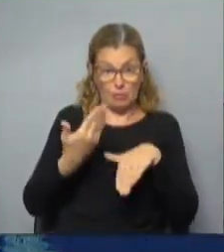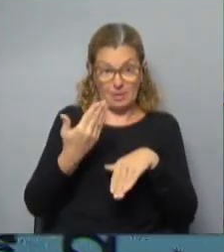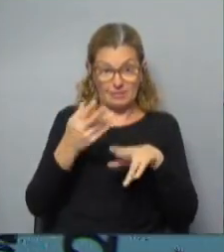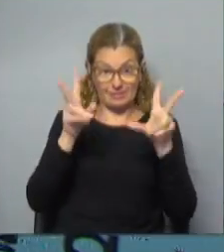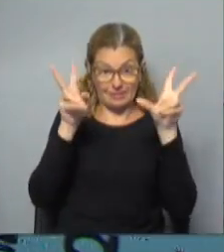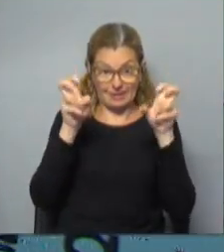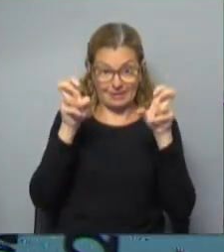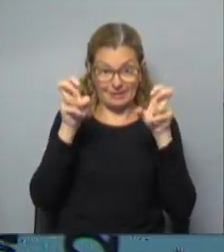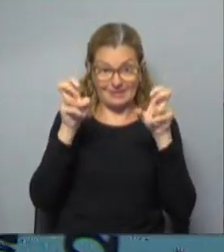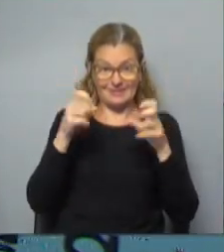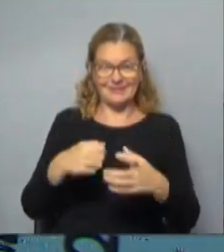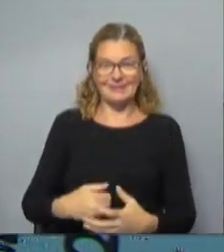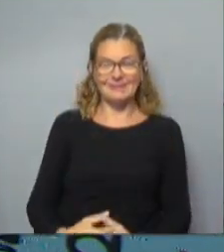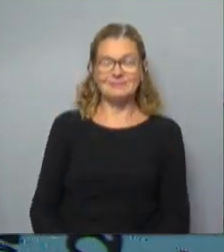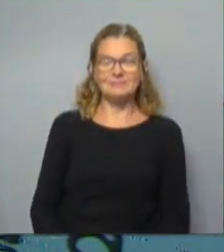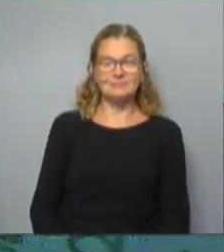titulares